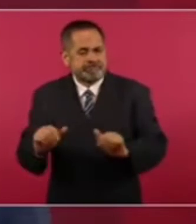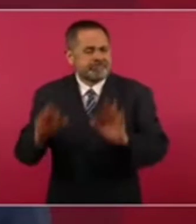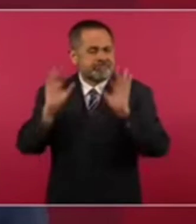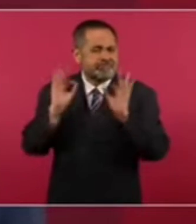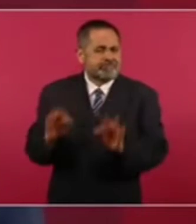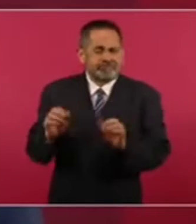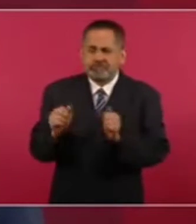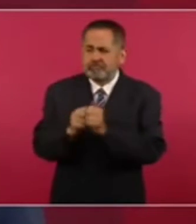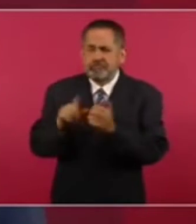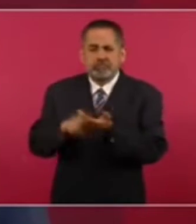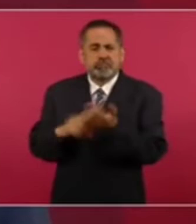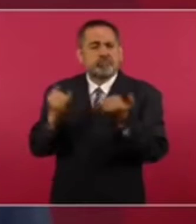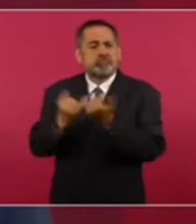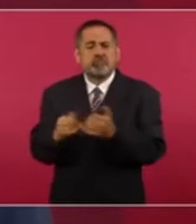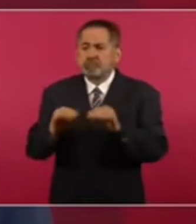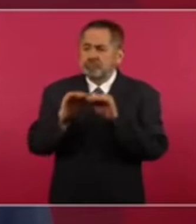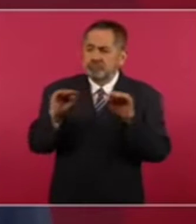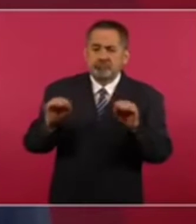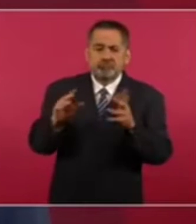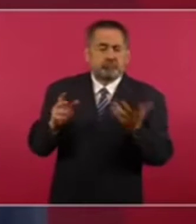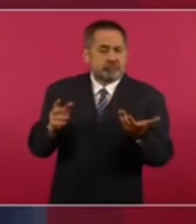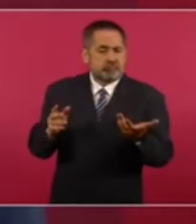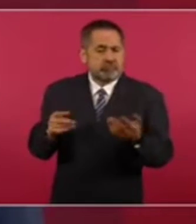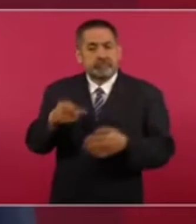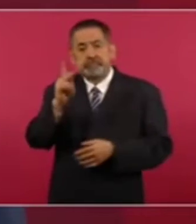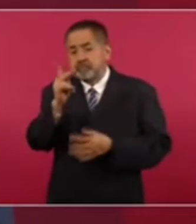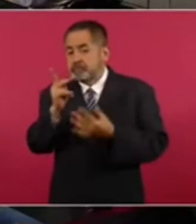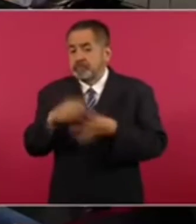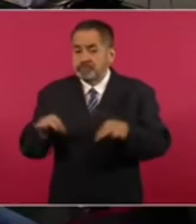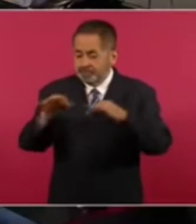pero igual de profunda